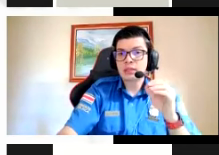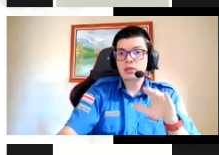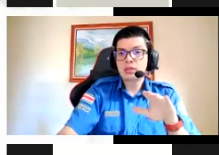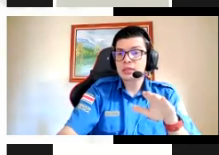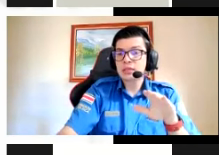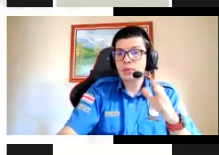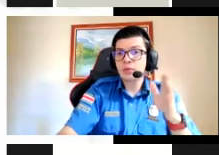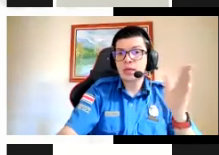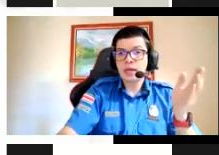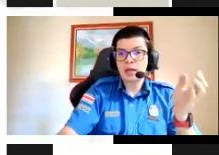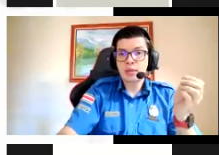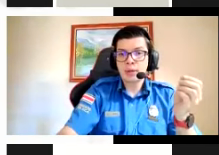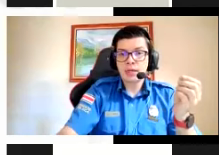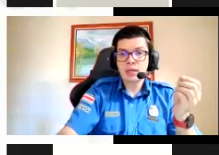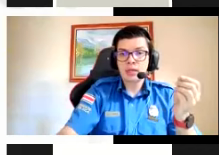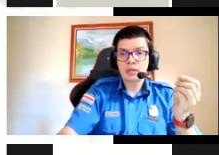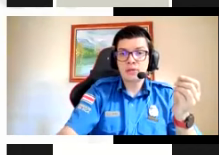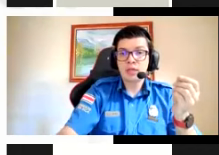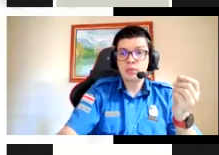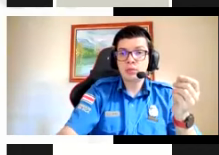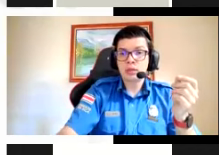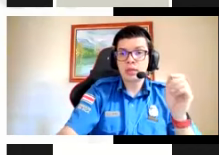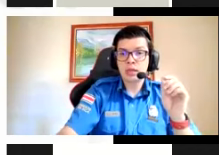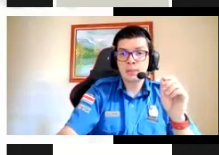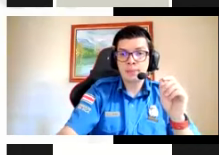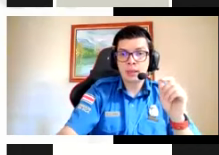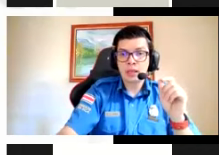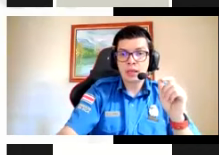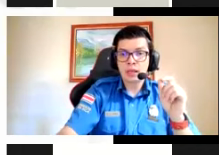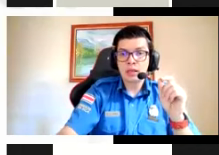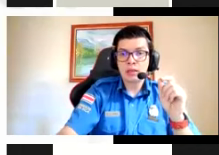Esta noticia salió publicada en una página de Facebook de